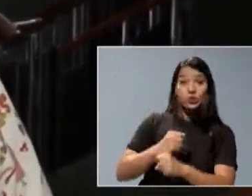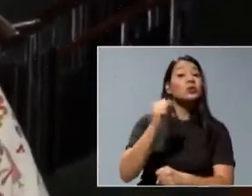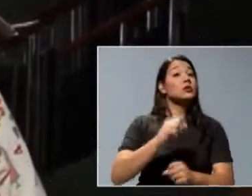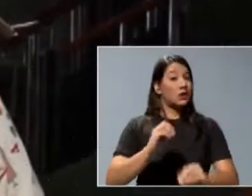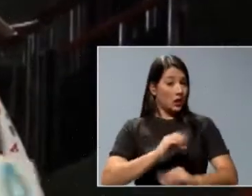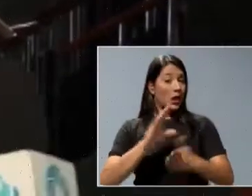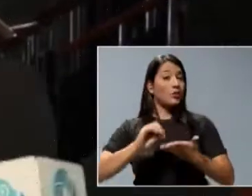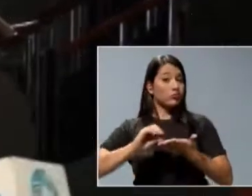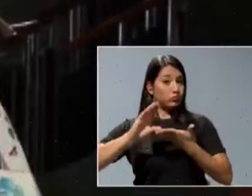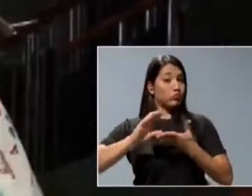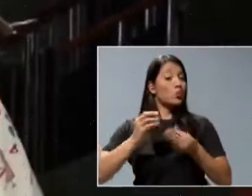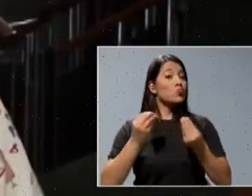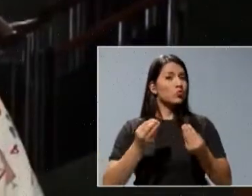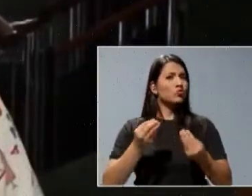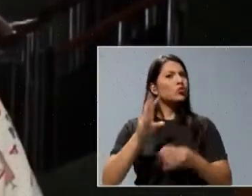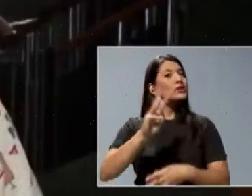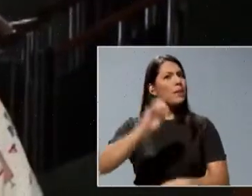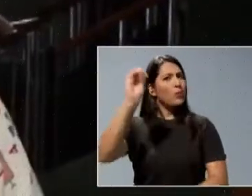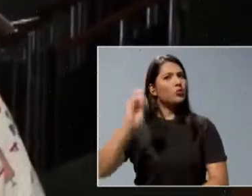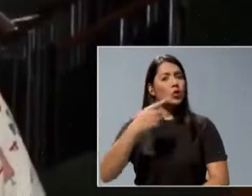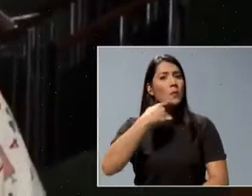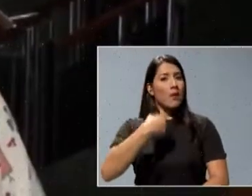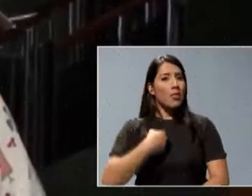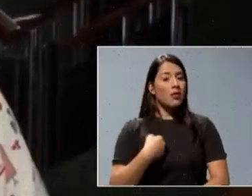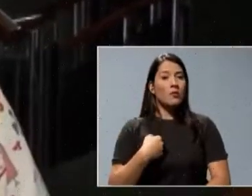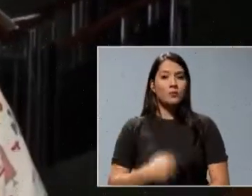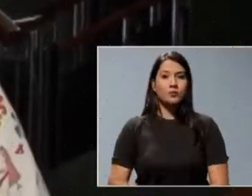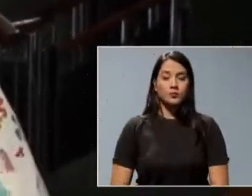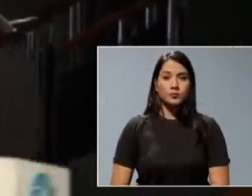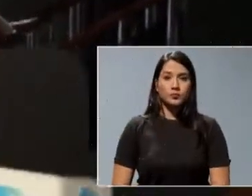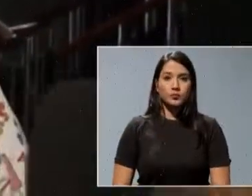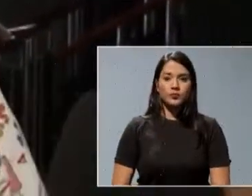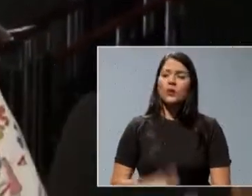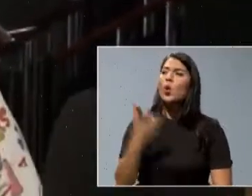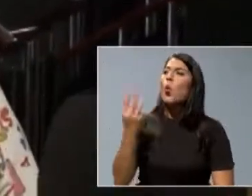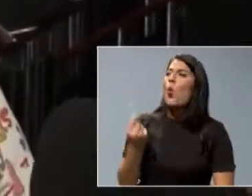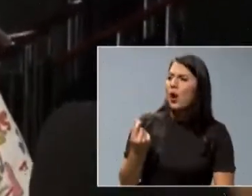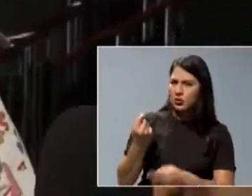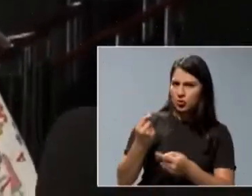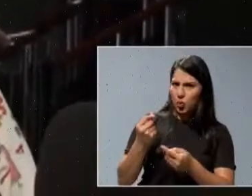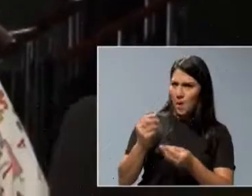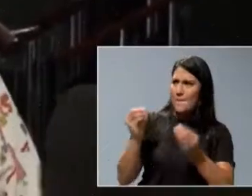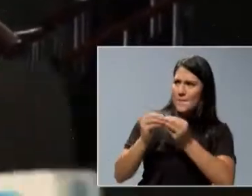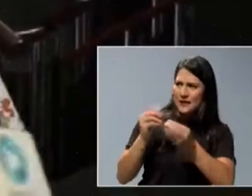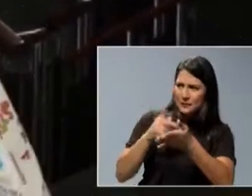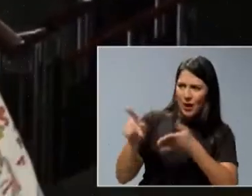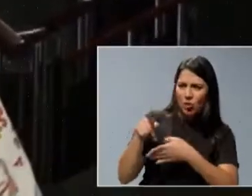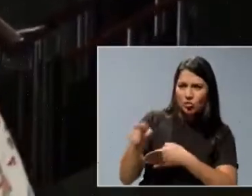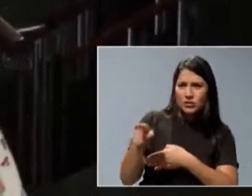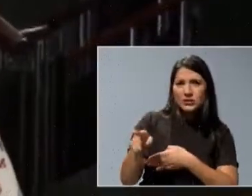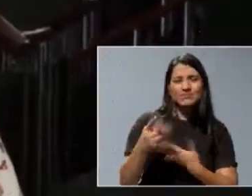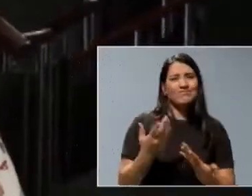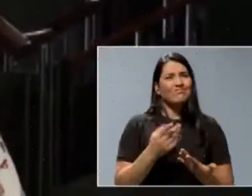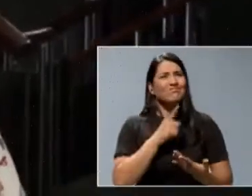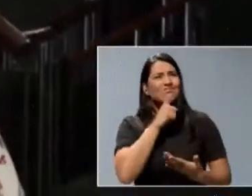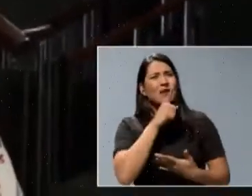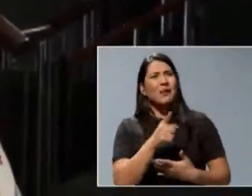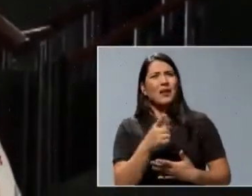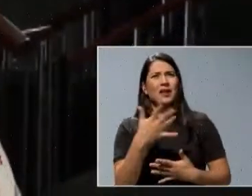bastante, aumentaron bastante, un 6% me dijo el muchacho, sí. ¿Cuánto le varió en su caso específicamente? De uno